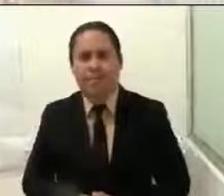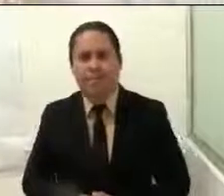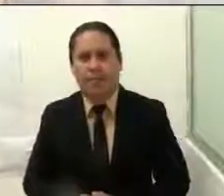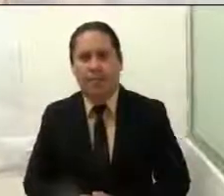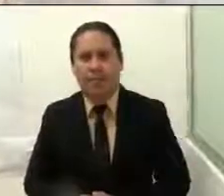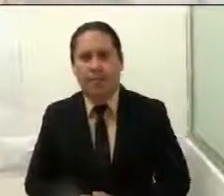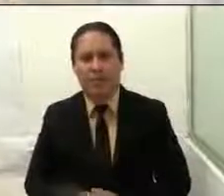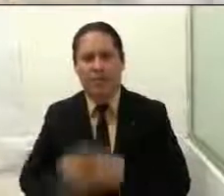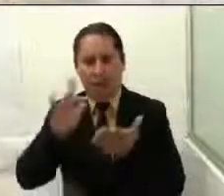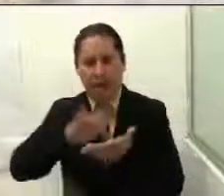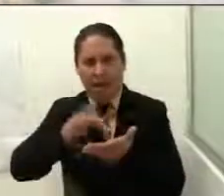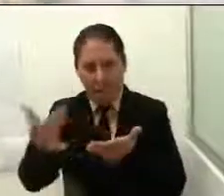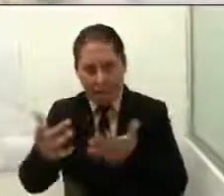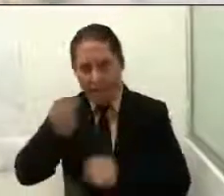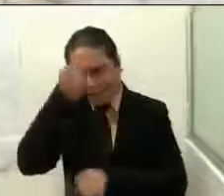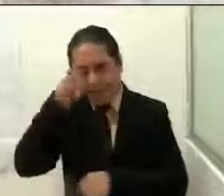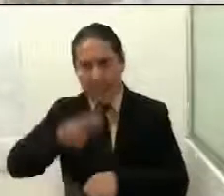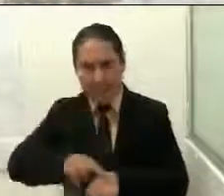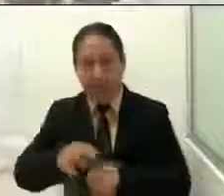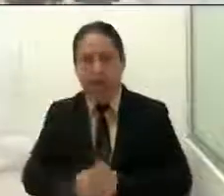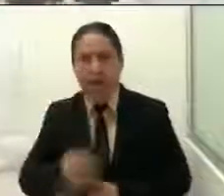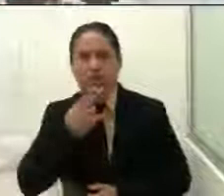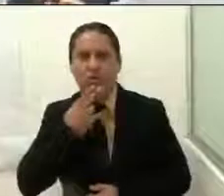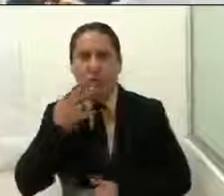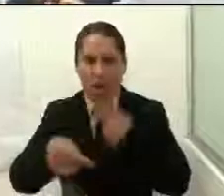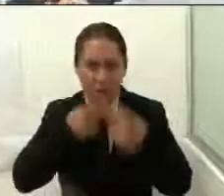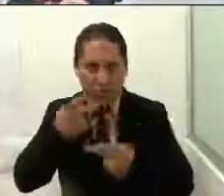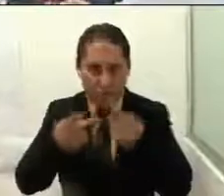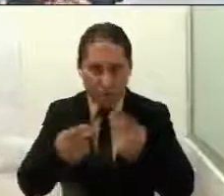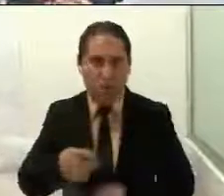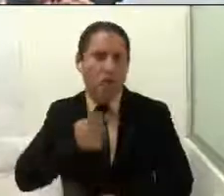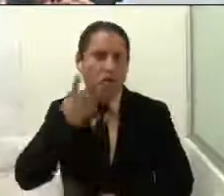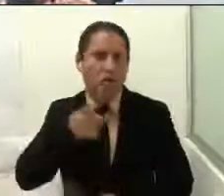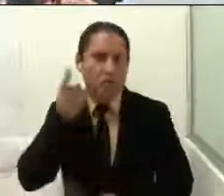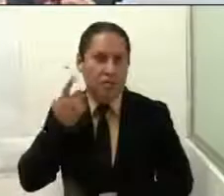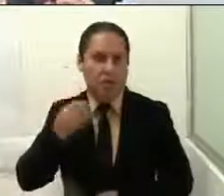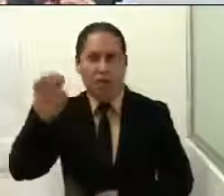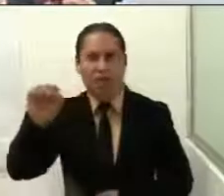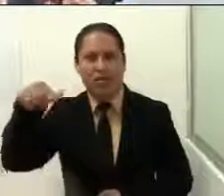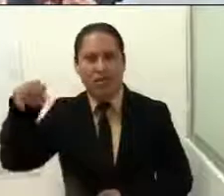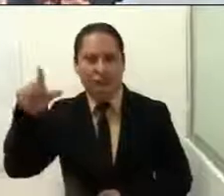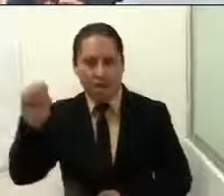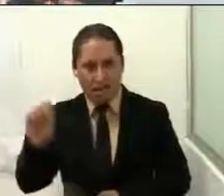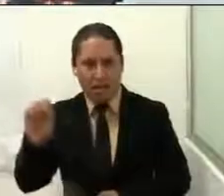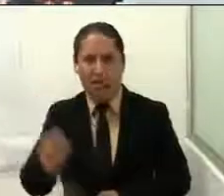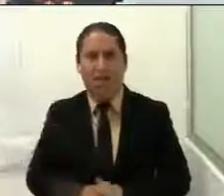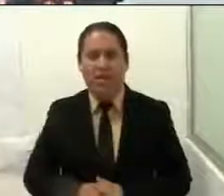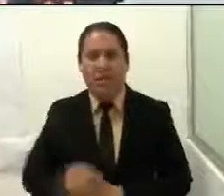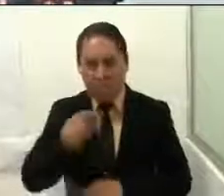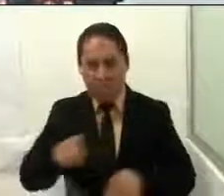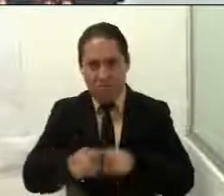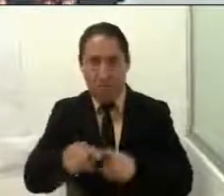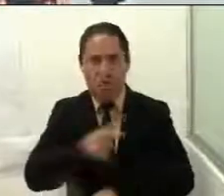gracias señor secretario tiene el uso de la palabra el diputado santo suriel ramírez lópez vocal de esta comisión